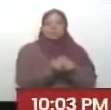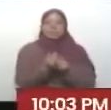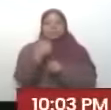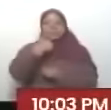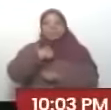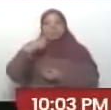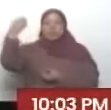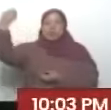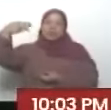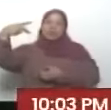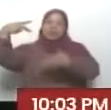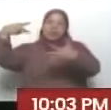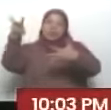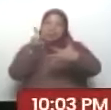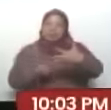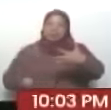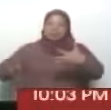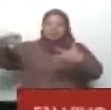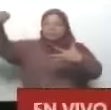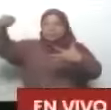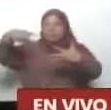porque el sol de Venezuela